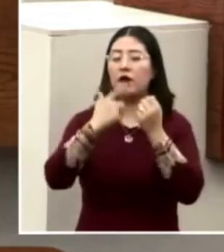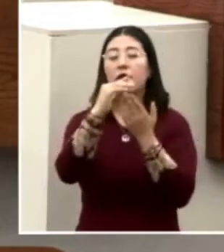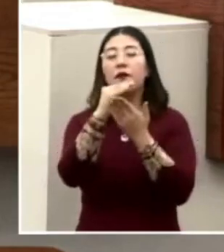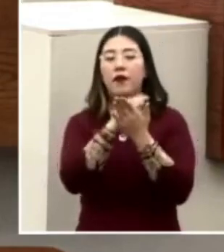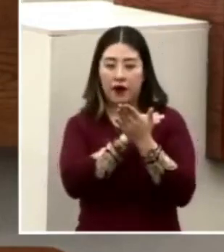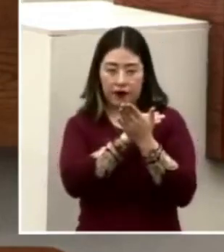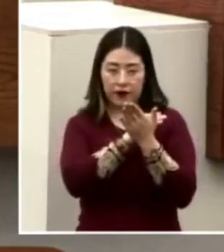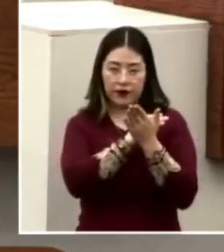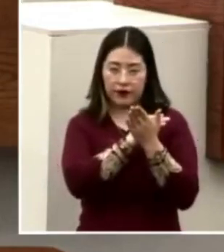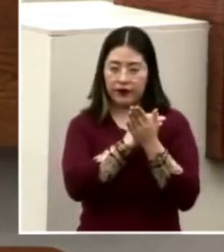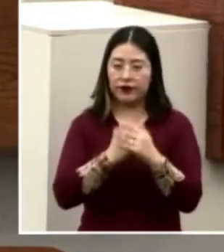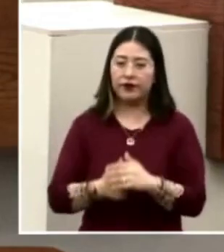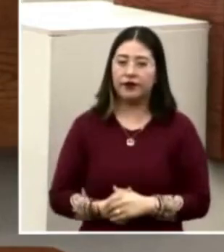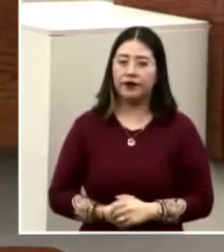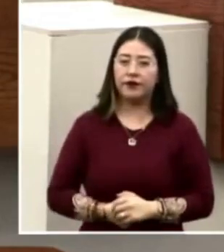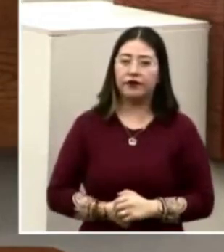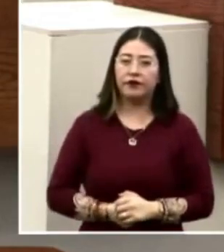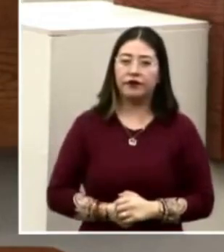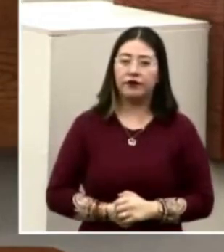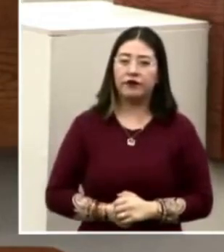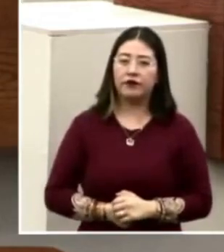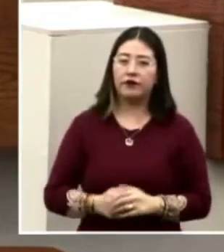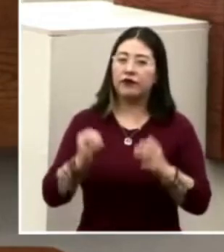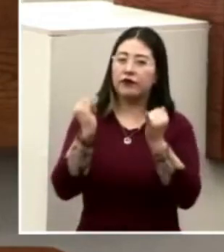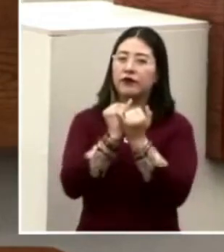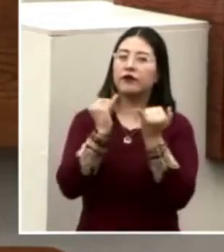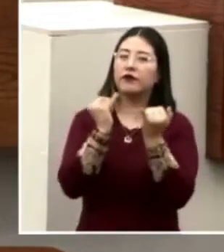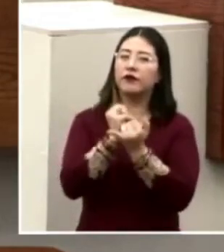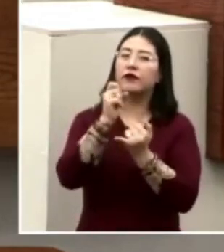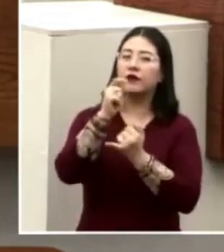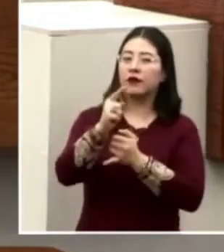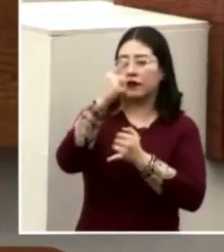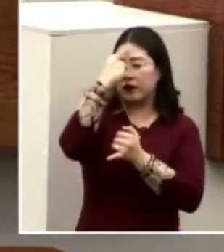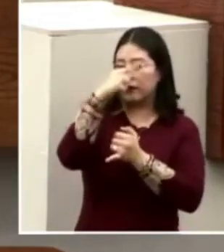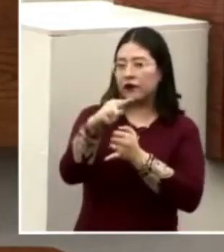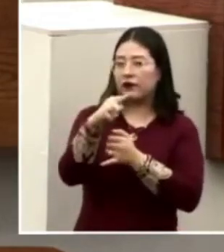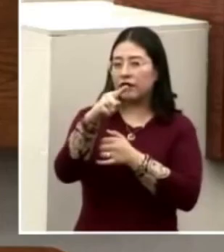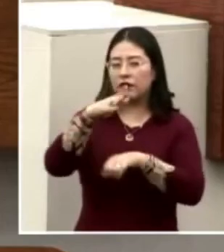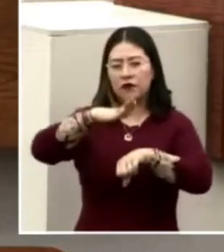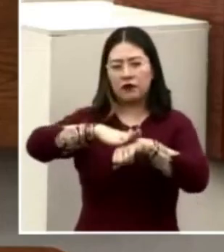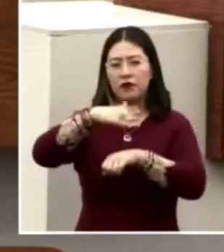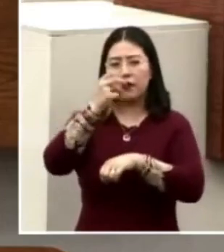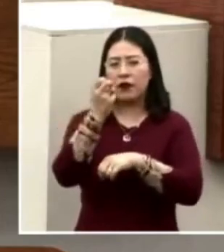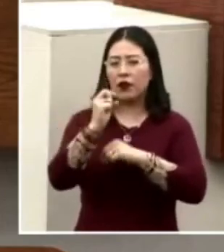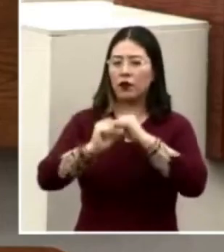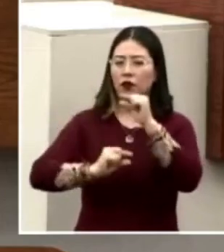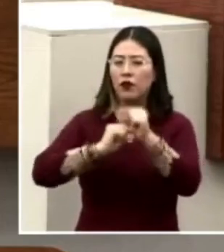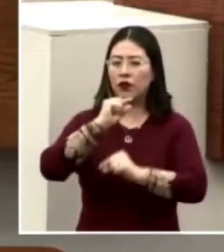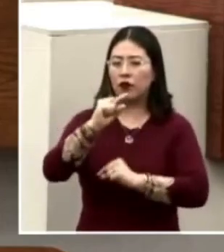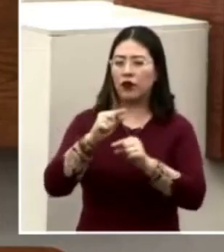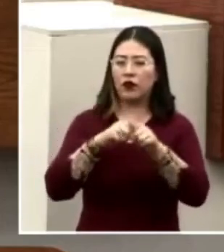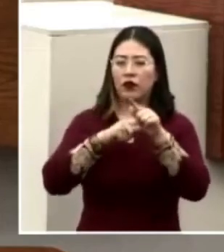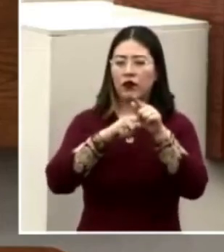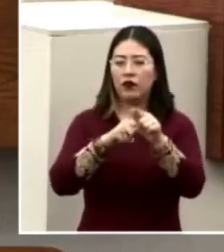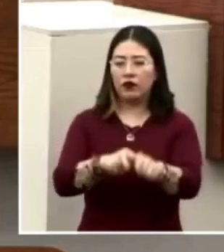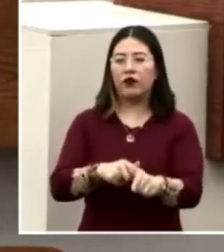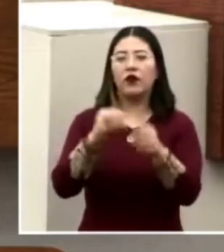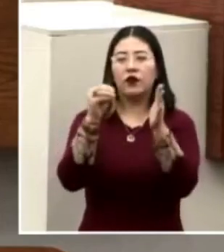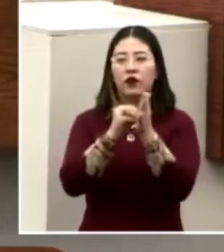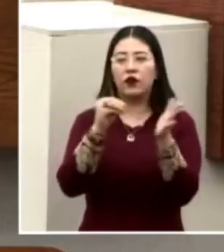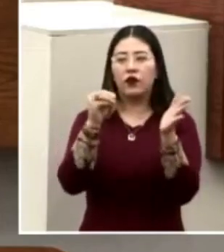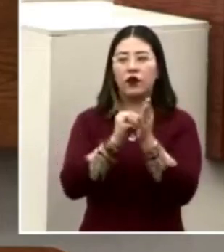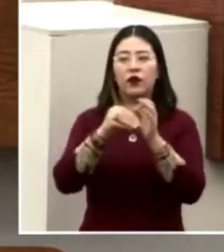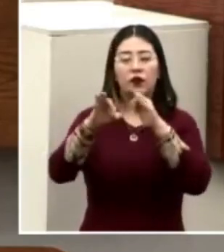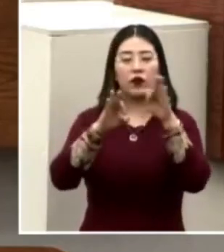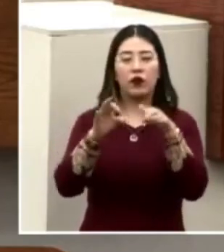la baja y hay, adicionalmente a ello, por eso los buenos resultados, un trabajo